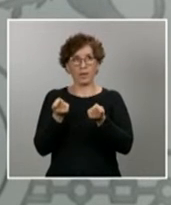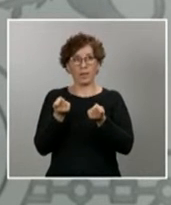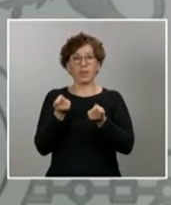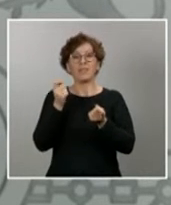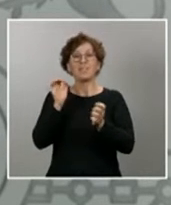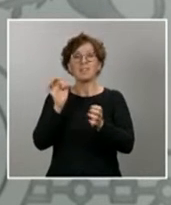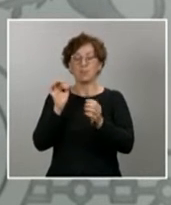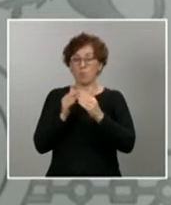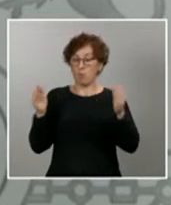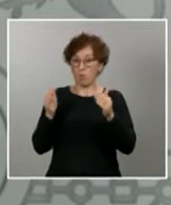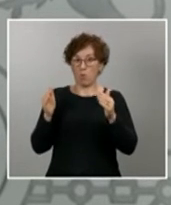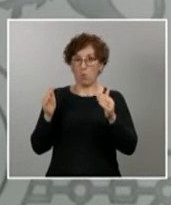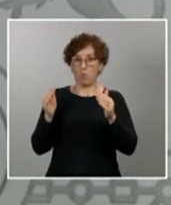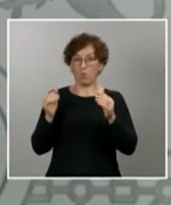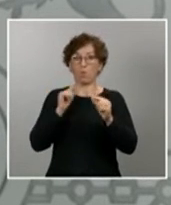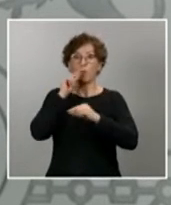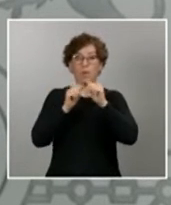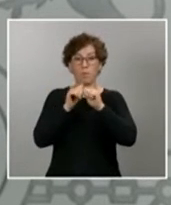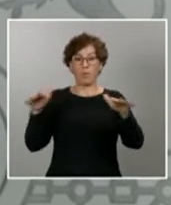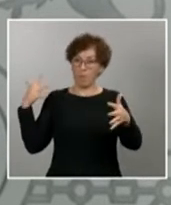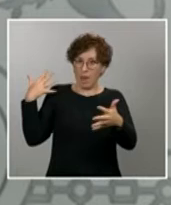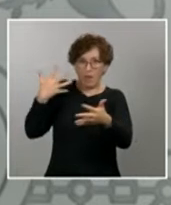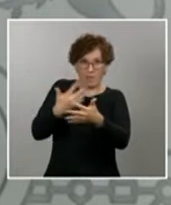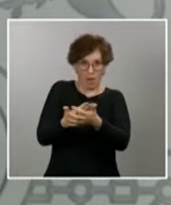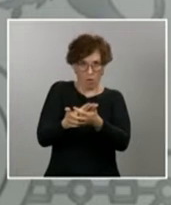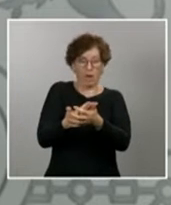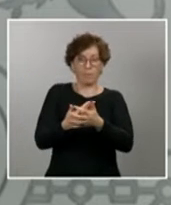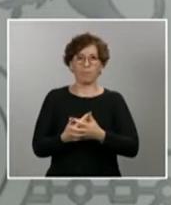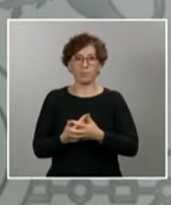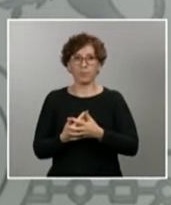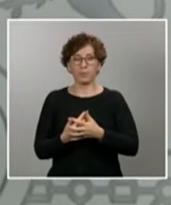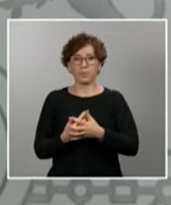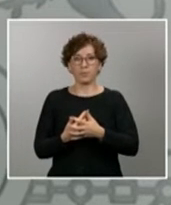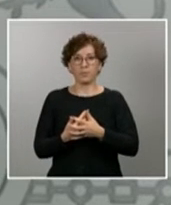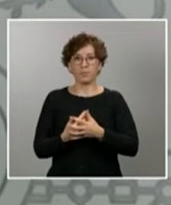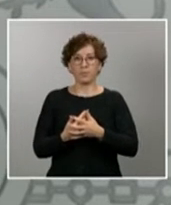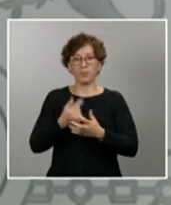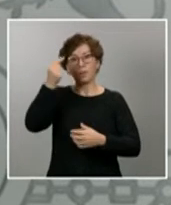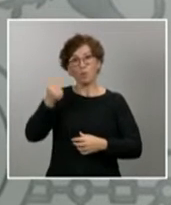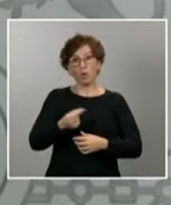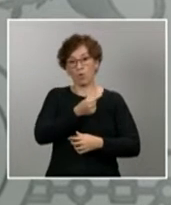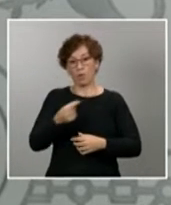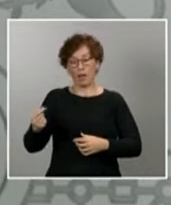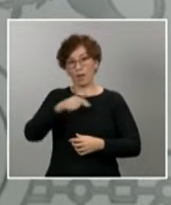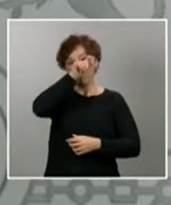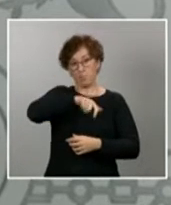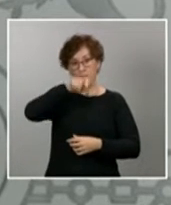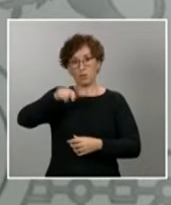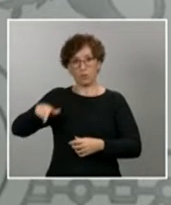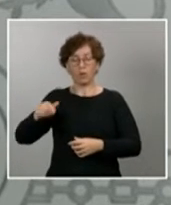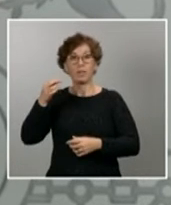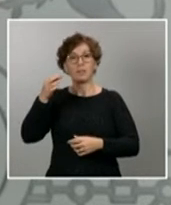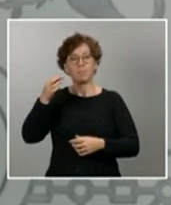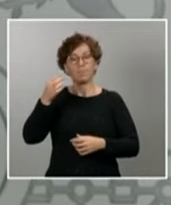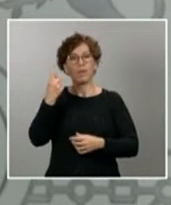inicio de la epidemia. Y el número de acumulado de personas que han necesitado UCIs